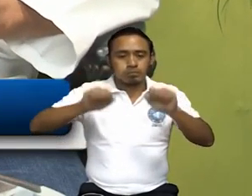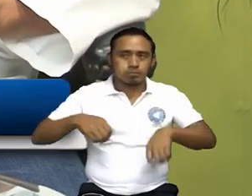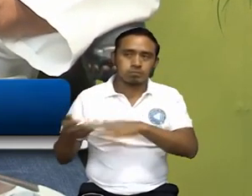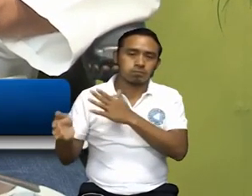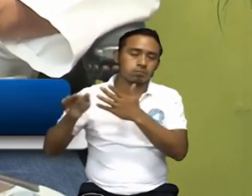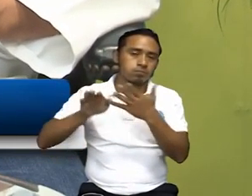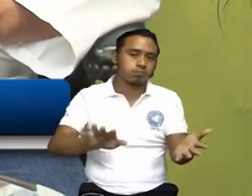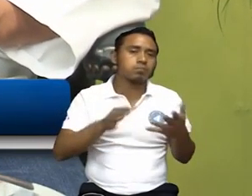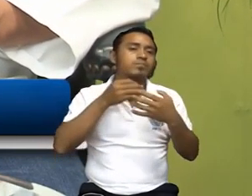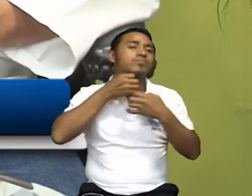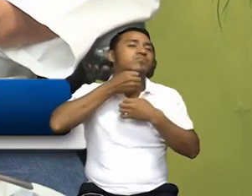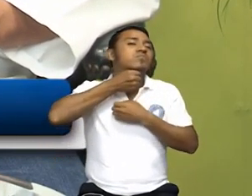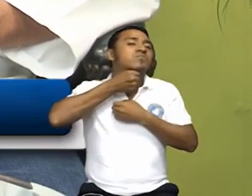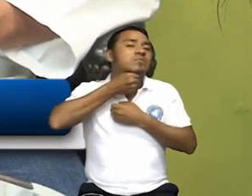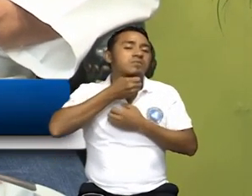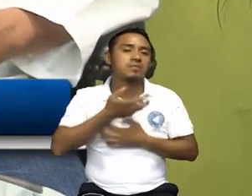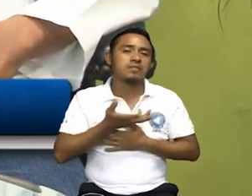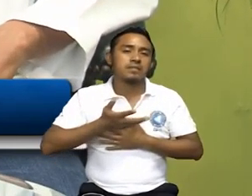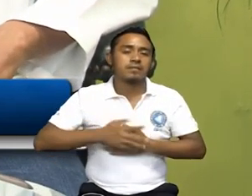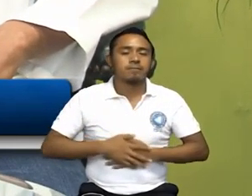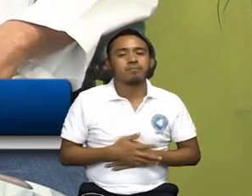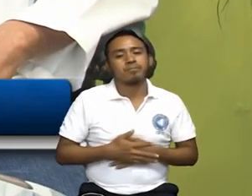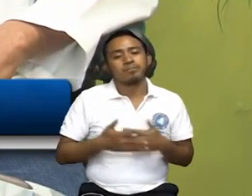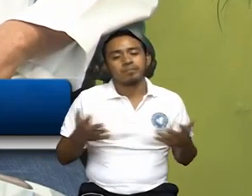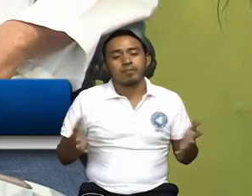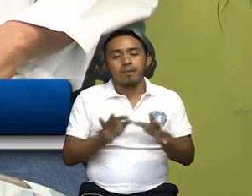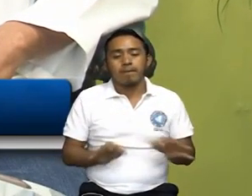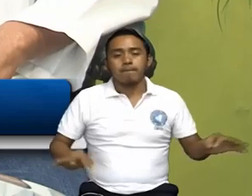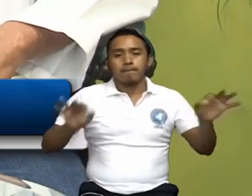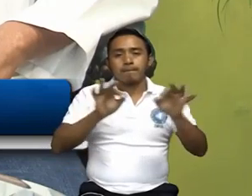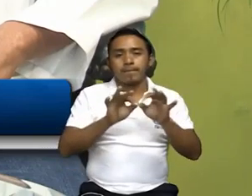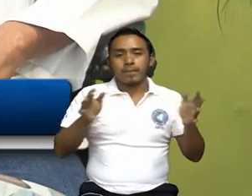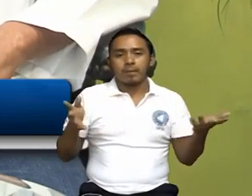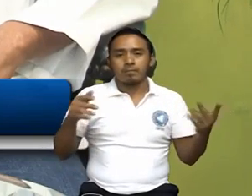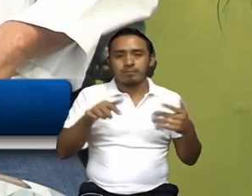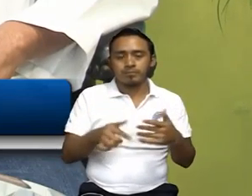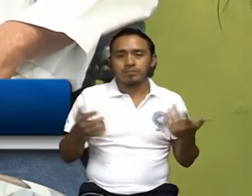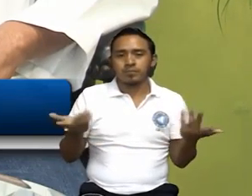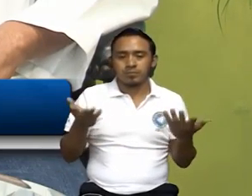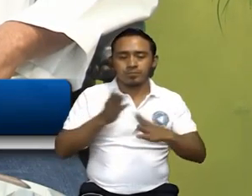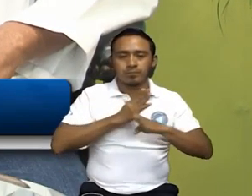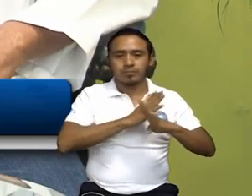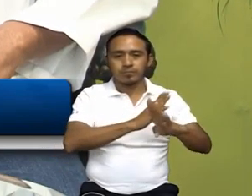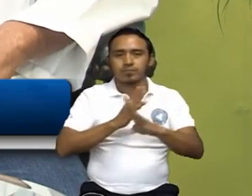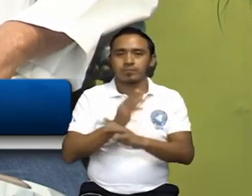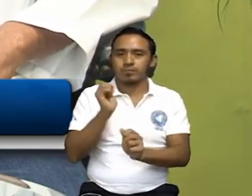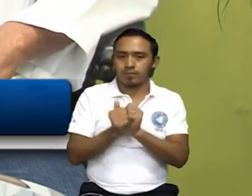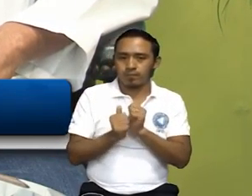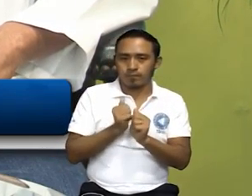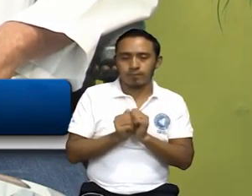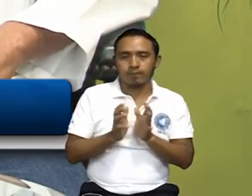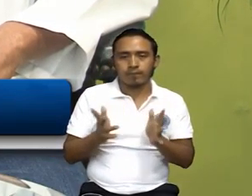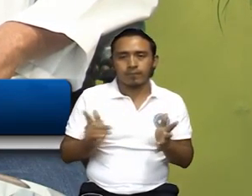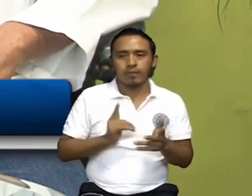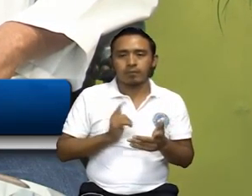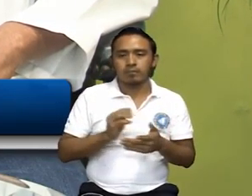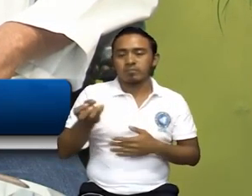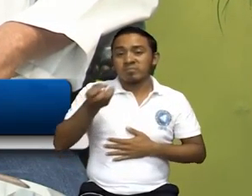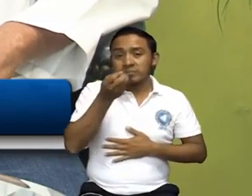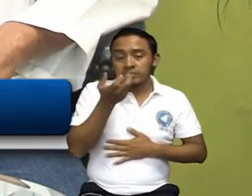morir por asfixia. Sí, claro. Entonces, lo importante aquí es evitar ese tipo de acciones, estar con un